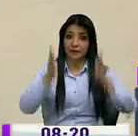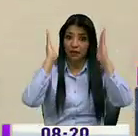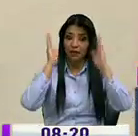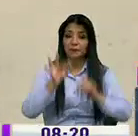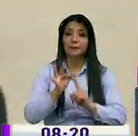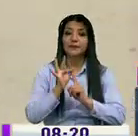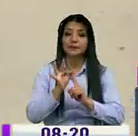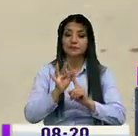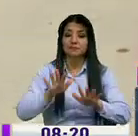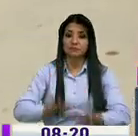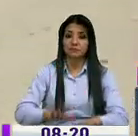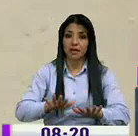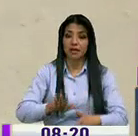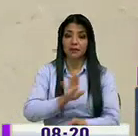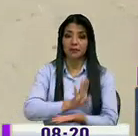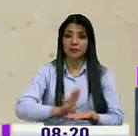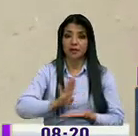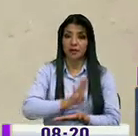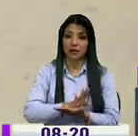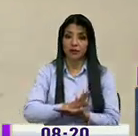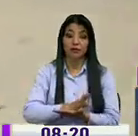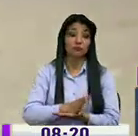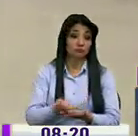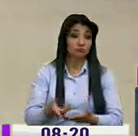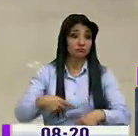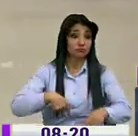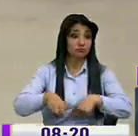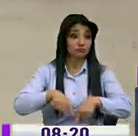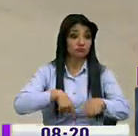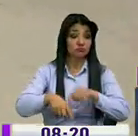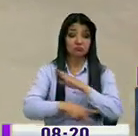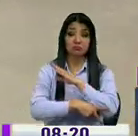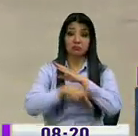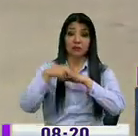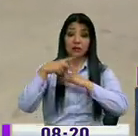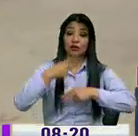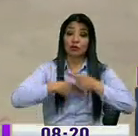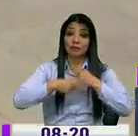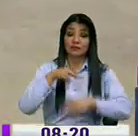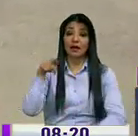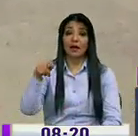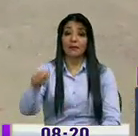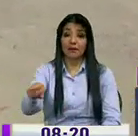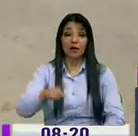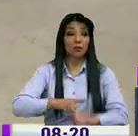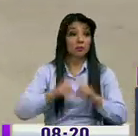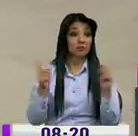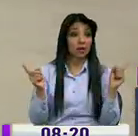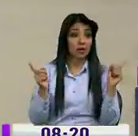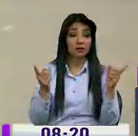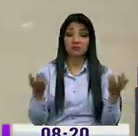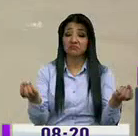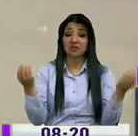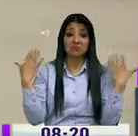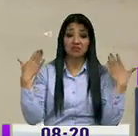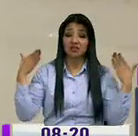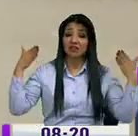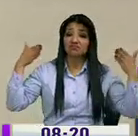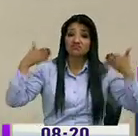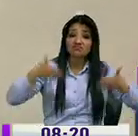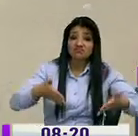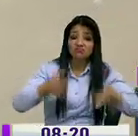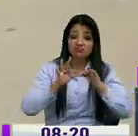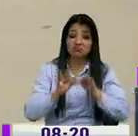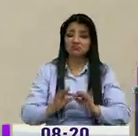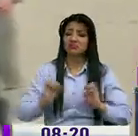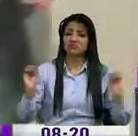principales que tienen de vía de educación de los señores de Petro Comercial de abajo, que es, pero lamentablemente estamos en el olvido y no nos ayudan con mejoramiento de esta